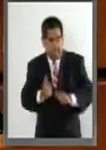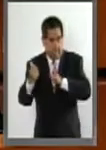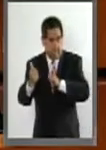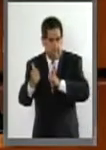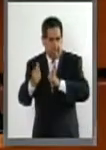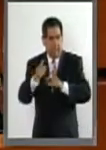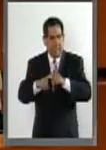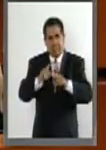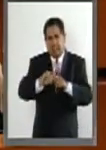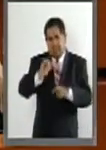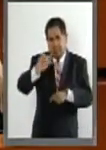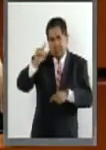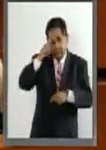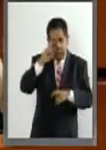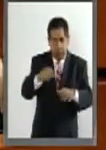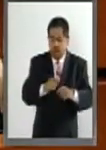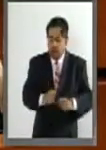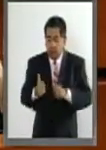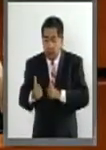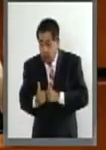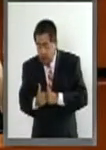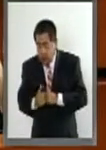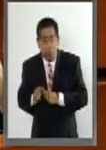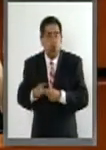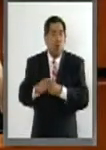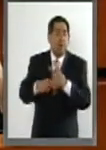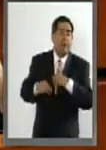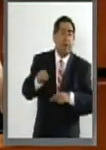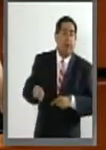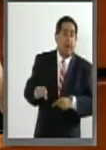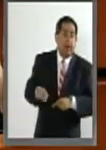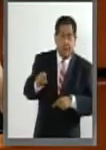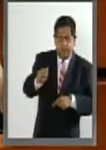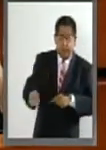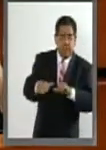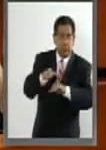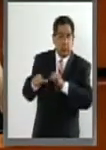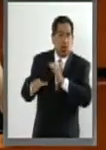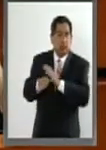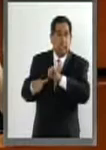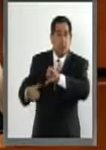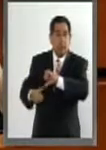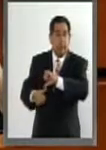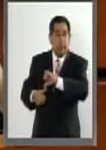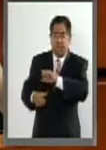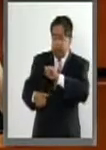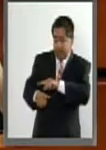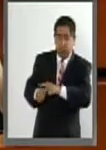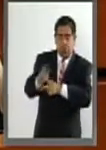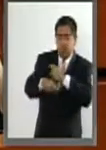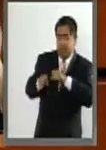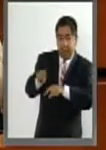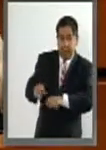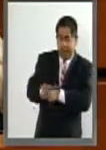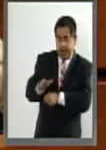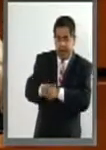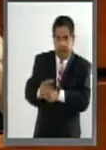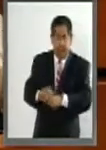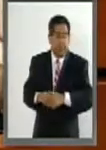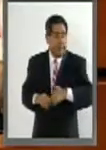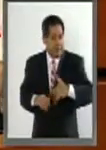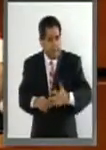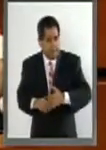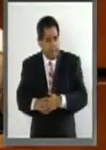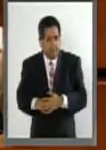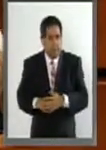las autoridades mexicanas provienen de esa región de Centroamérica. Mientras